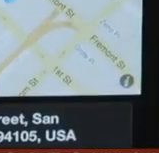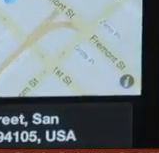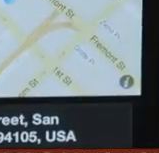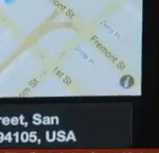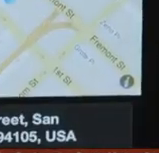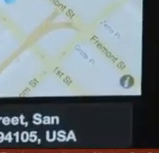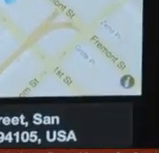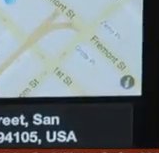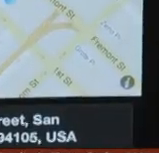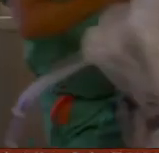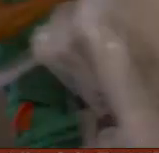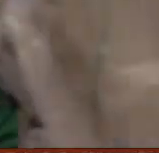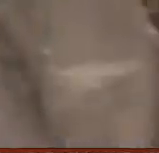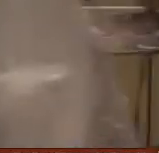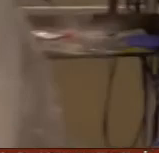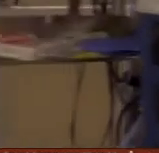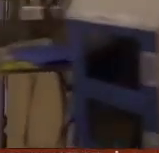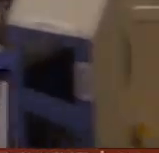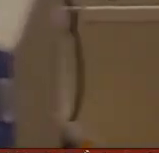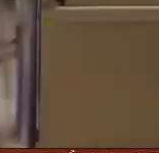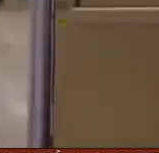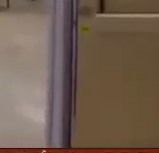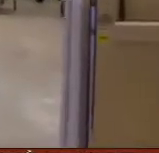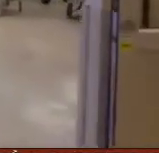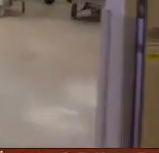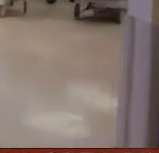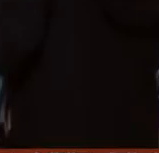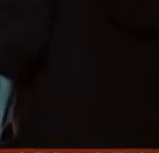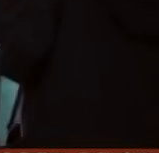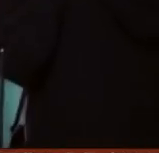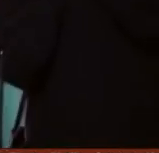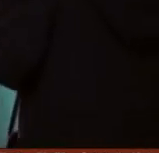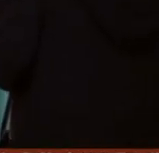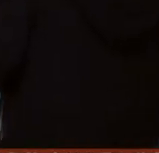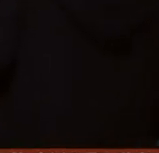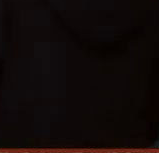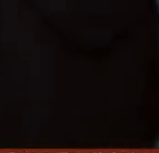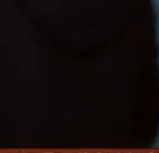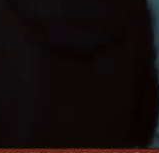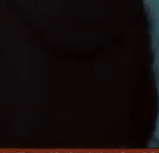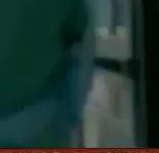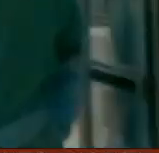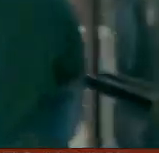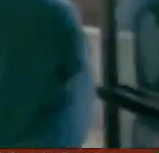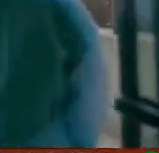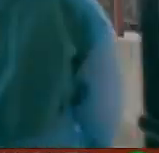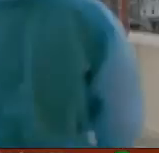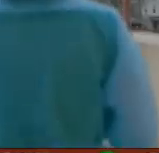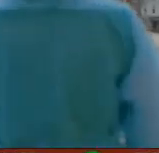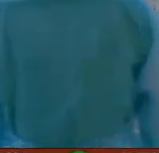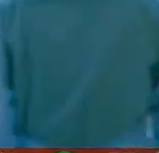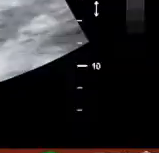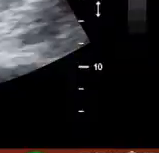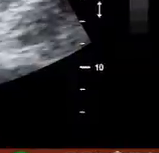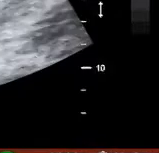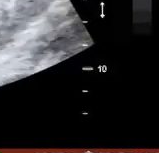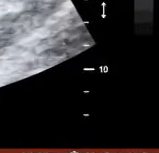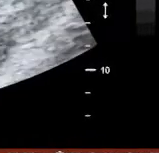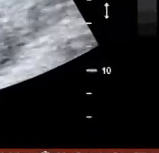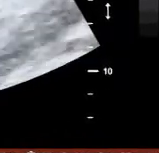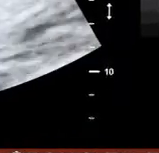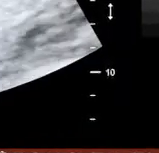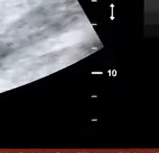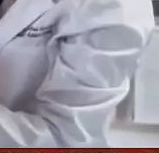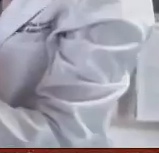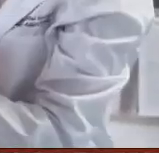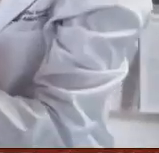encarguen ahora de las llamadas de emergencia de menor prioridad, evitando así pues el colapso y los retrasos que